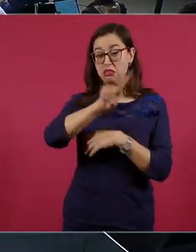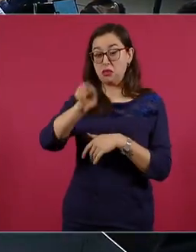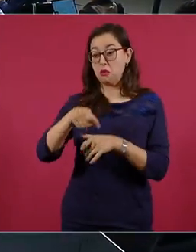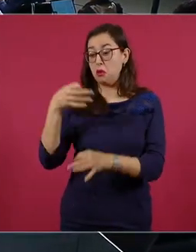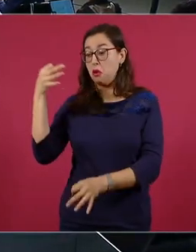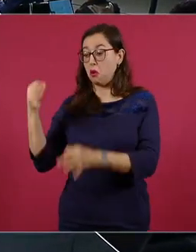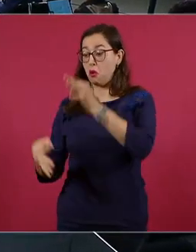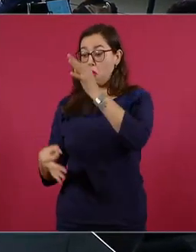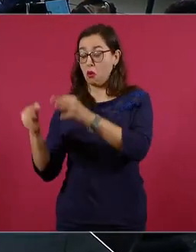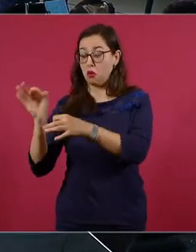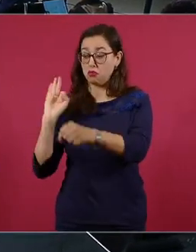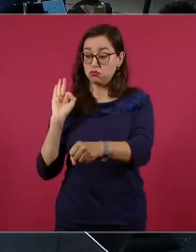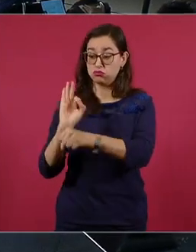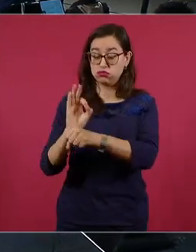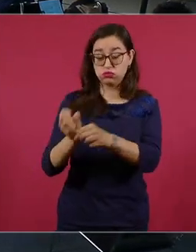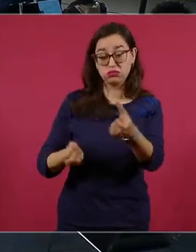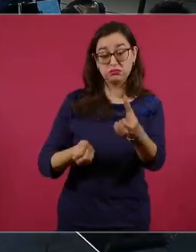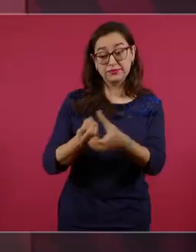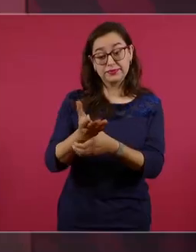hay que comprender